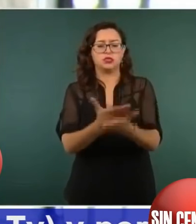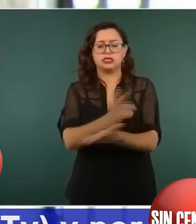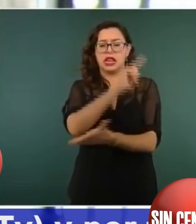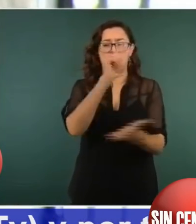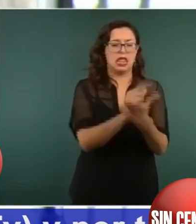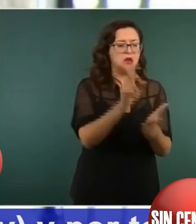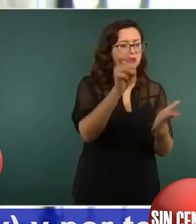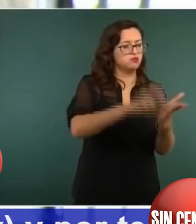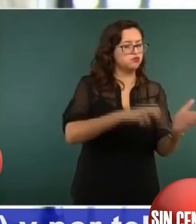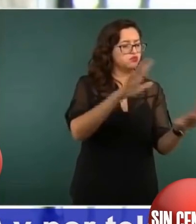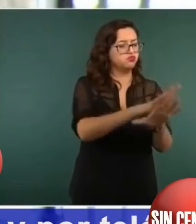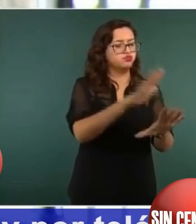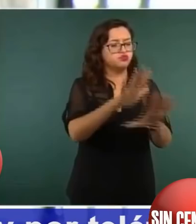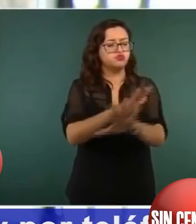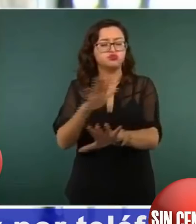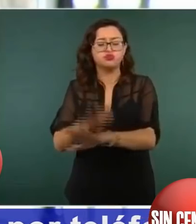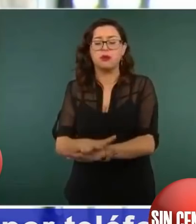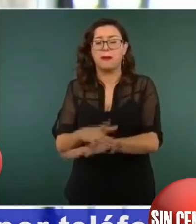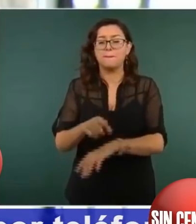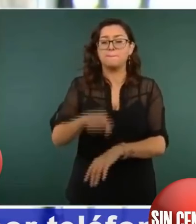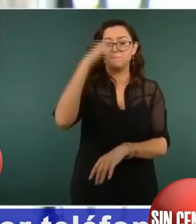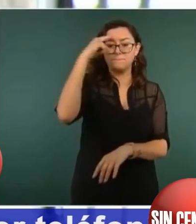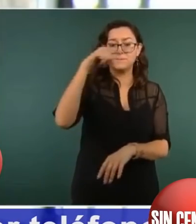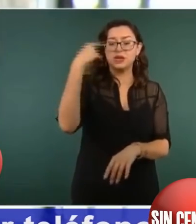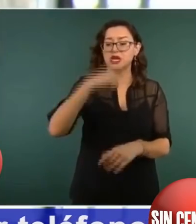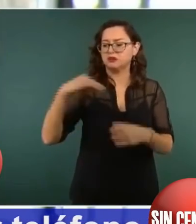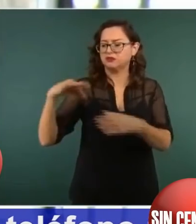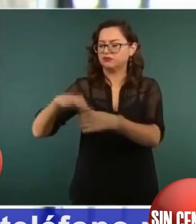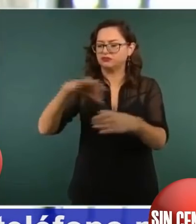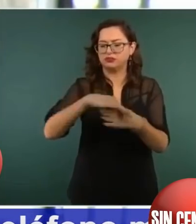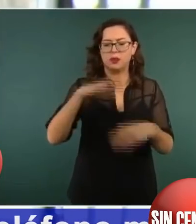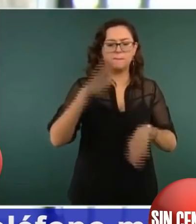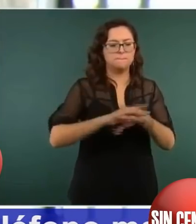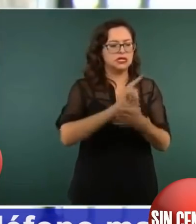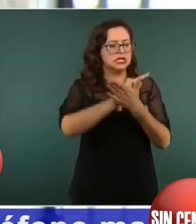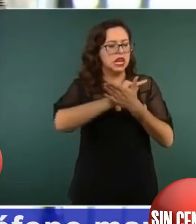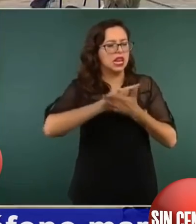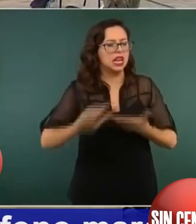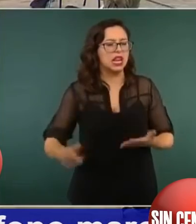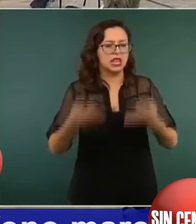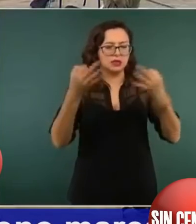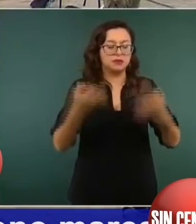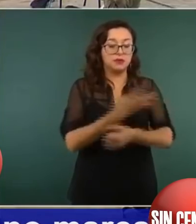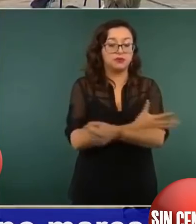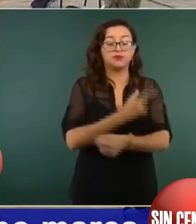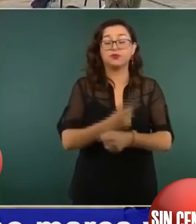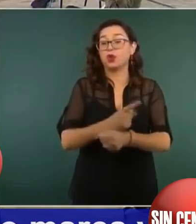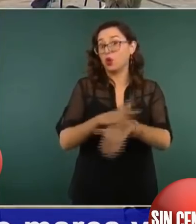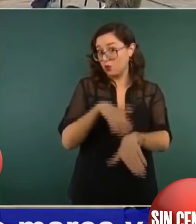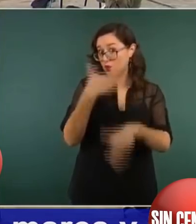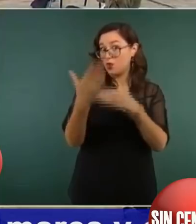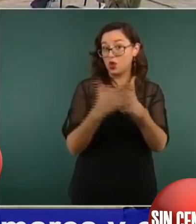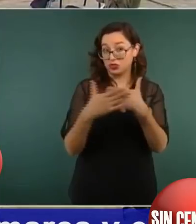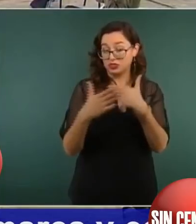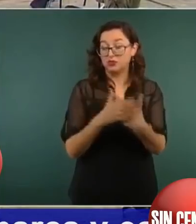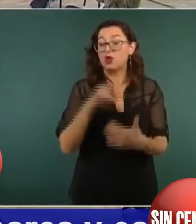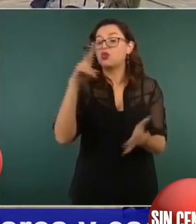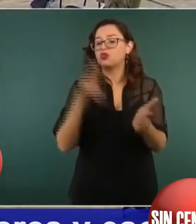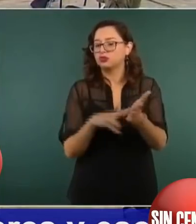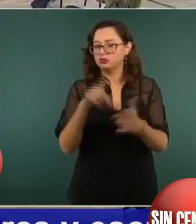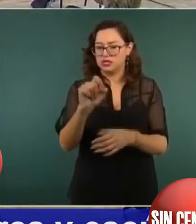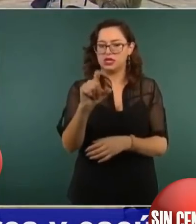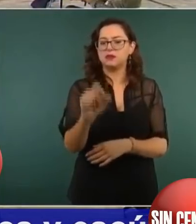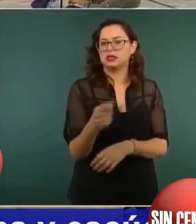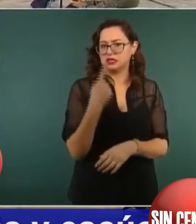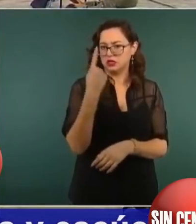para que las elecciones resulten más limpias. Y ahí viene el proceso del 2021 con